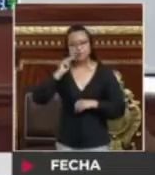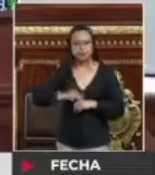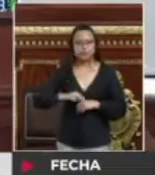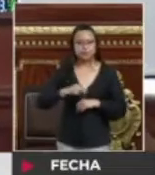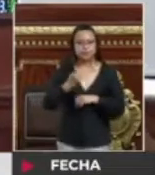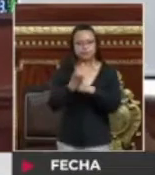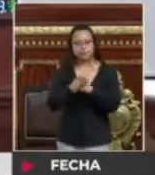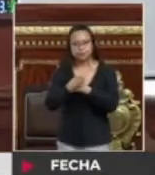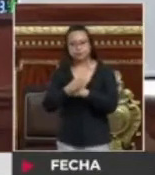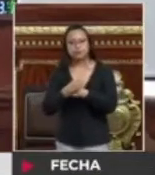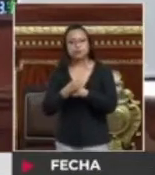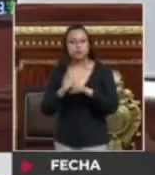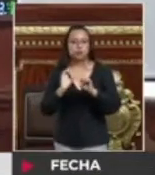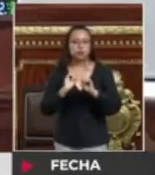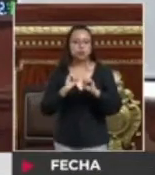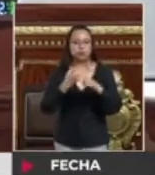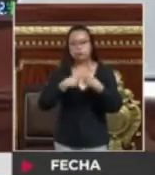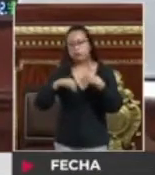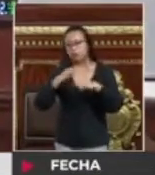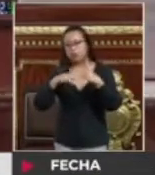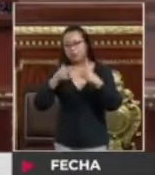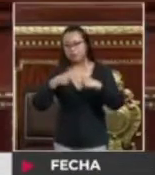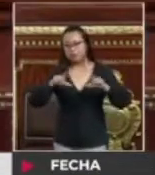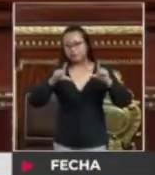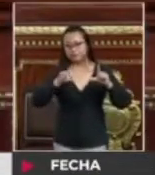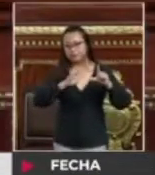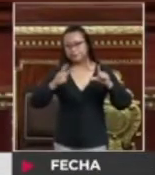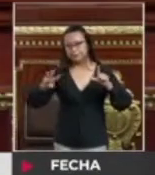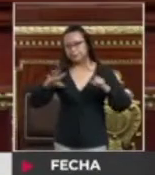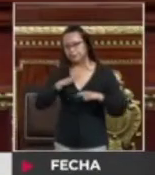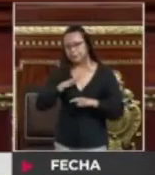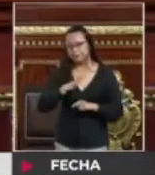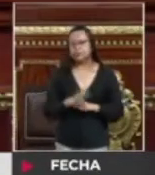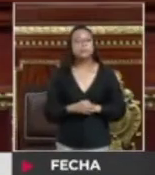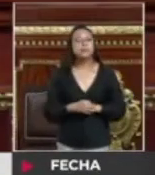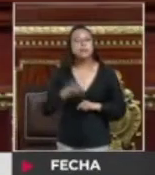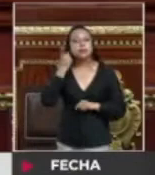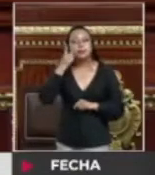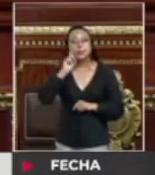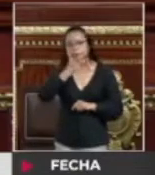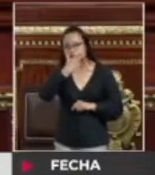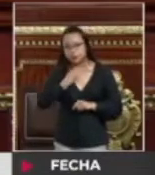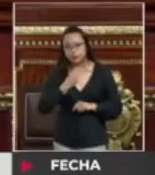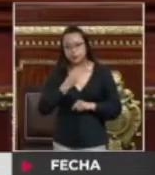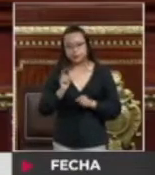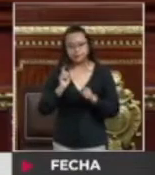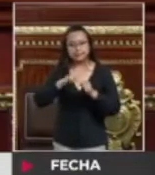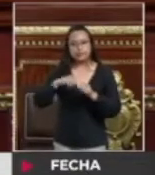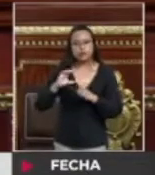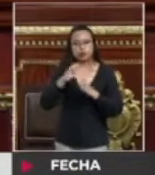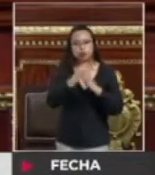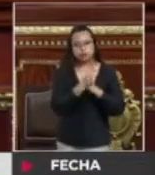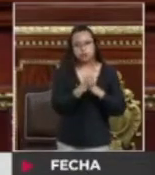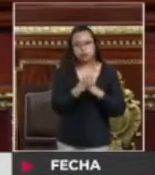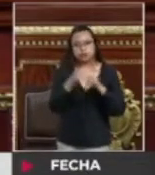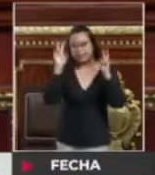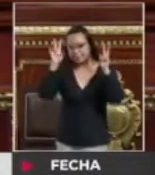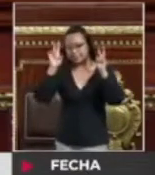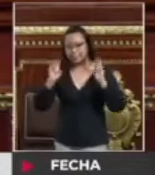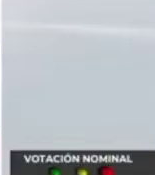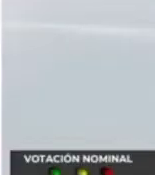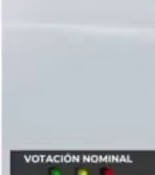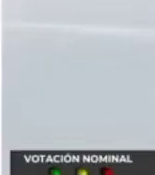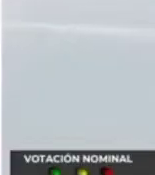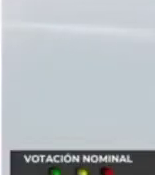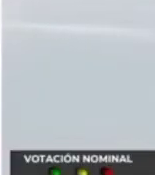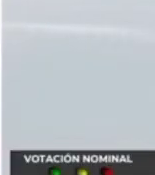las autoridades de la colocación de propaganda, lo que sienta las bases de una competencia más justa para personas candidatas, sobre todo aquellas que no